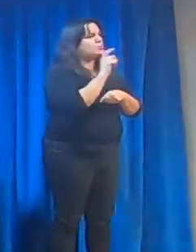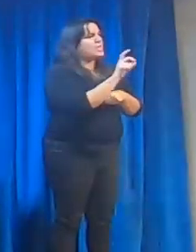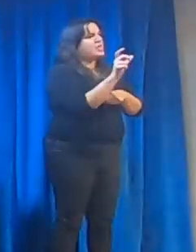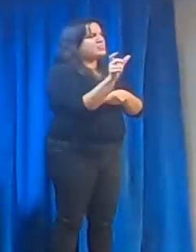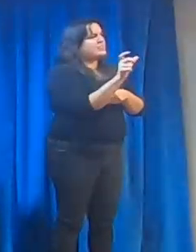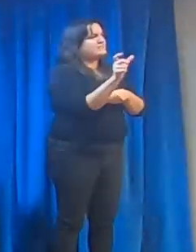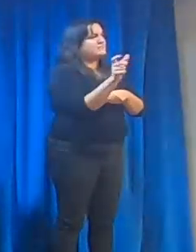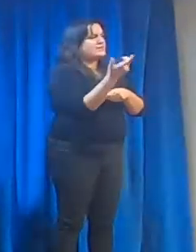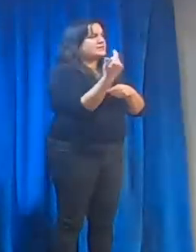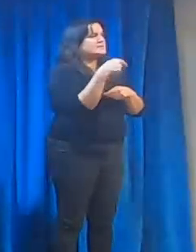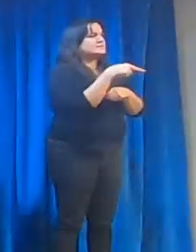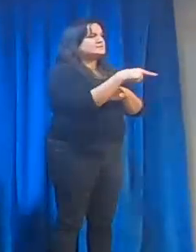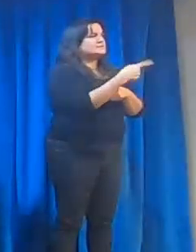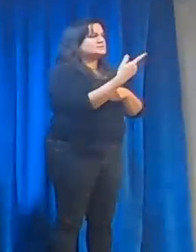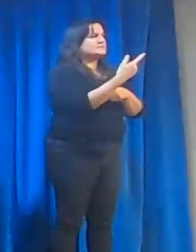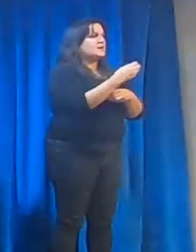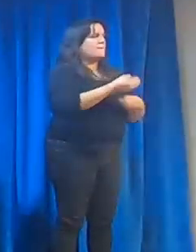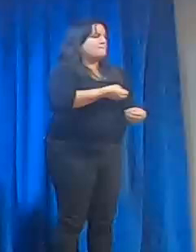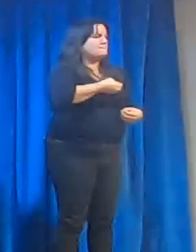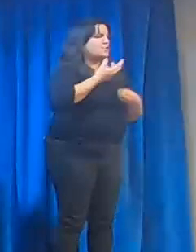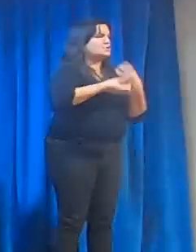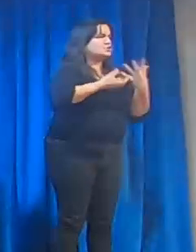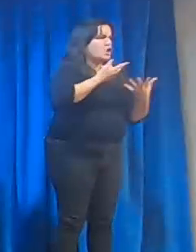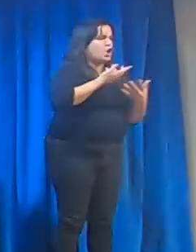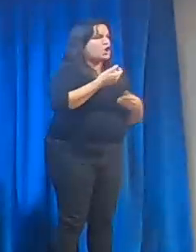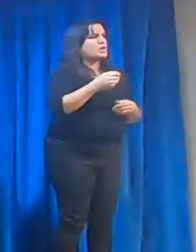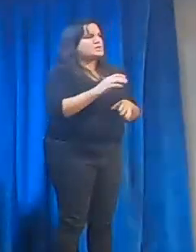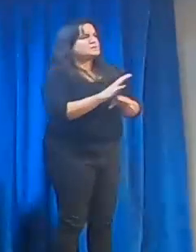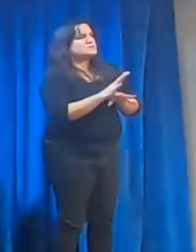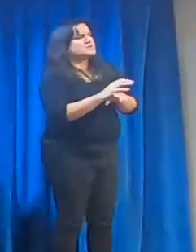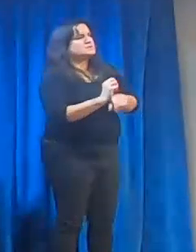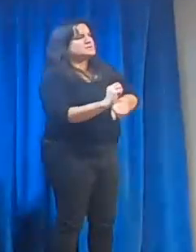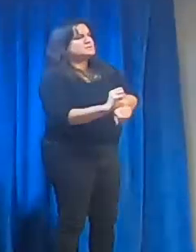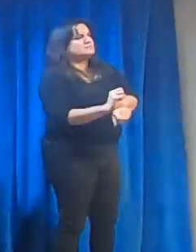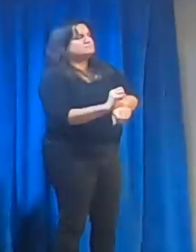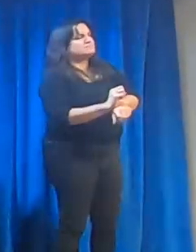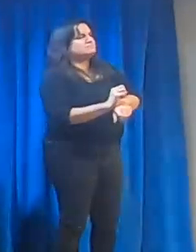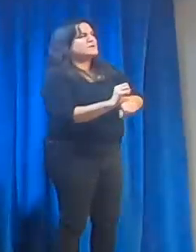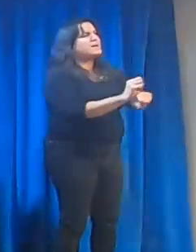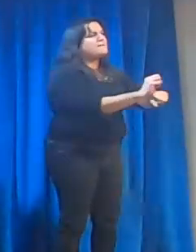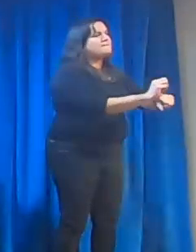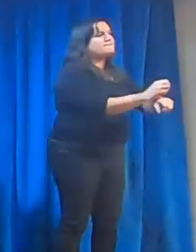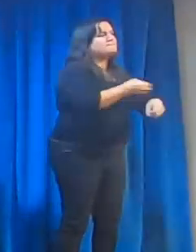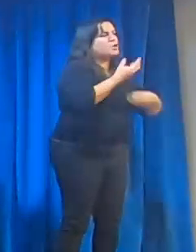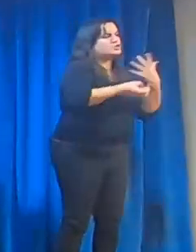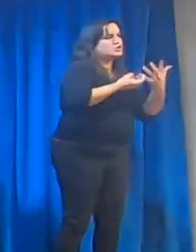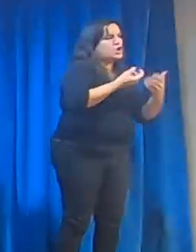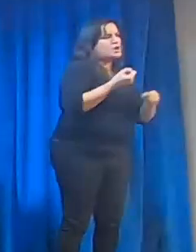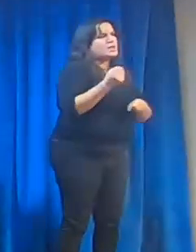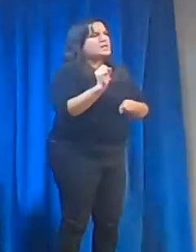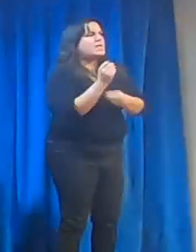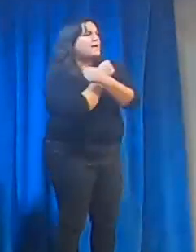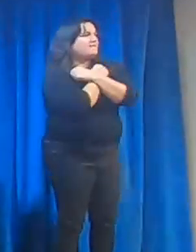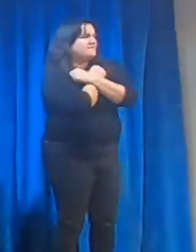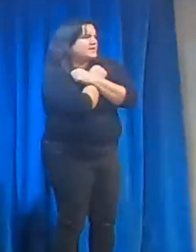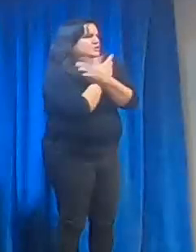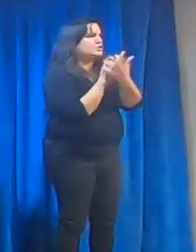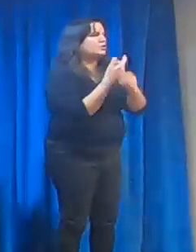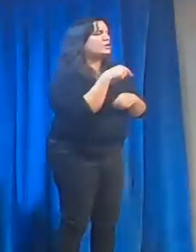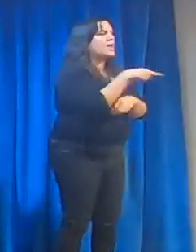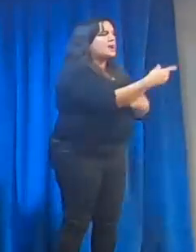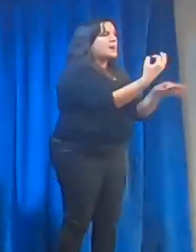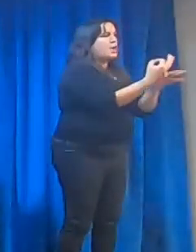diferenciación entre las emociones y los afectos. En la escolaridad se trabaja más con las emociones. La